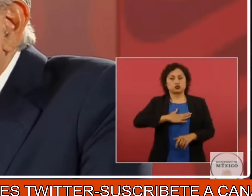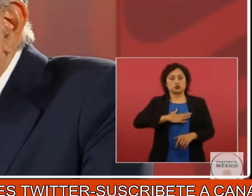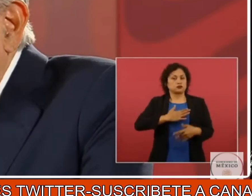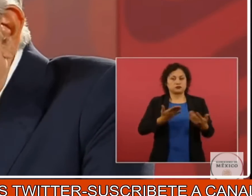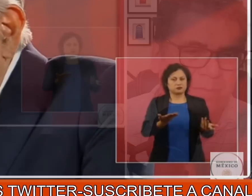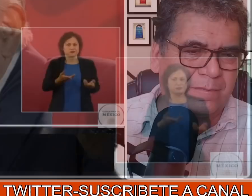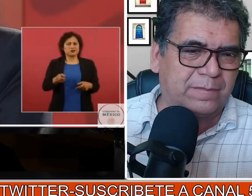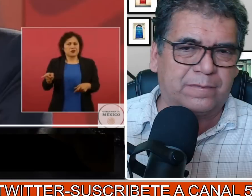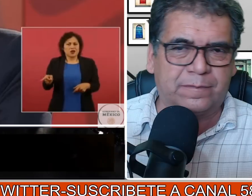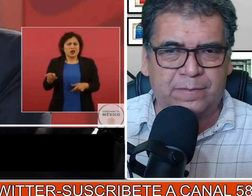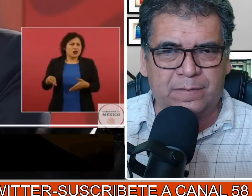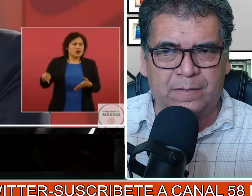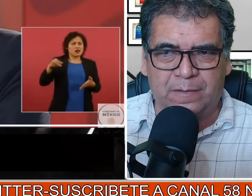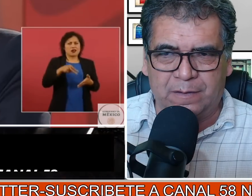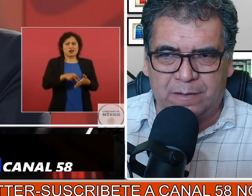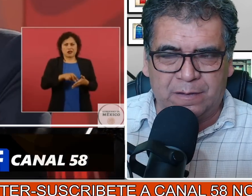declara una guerra